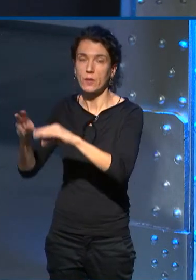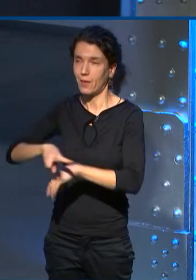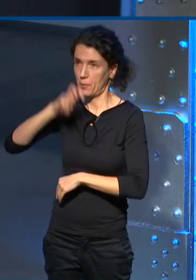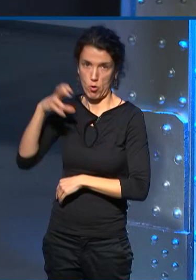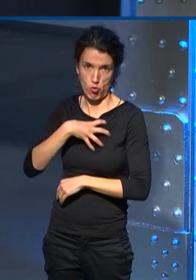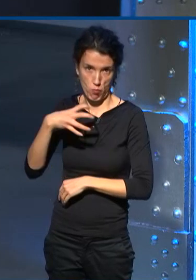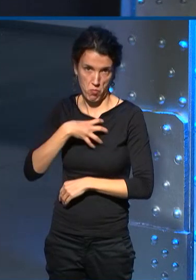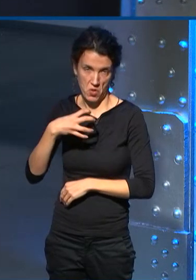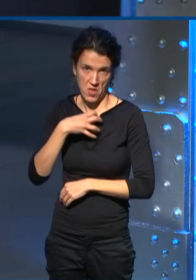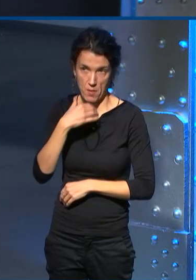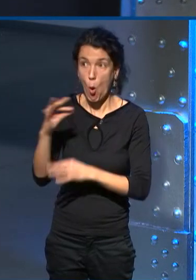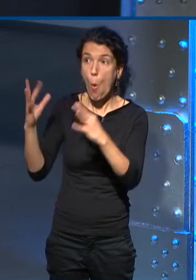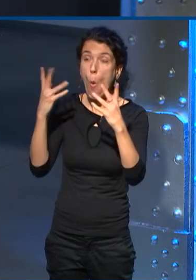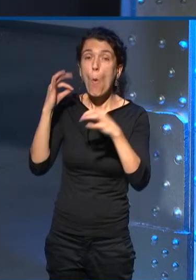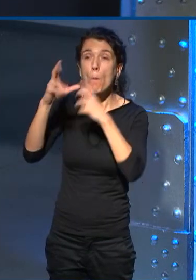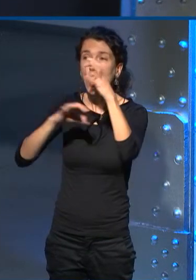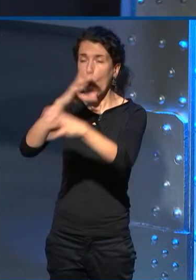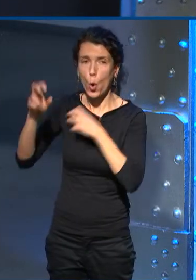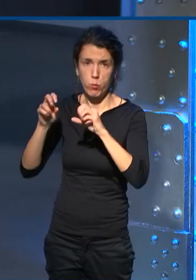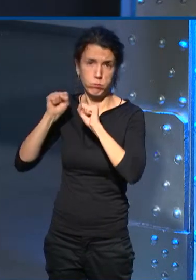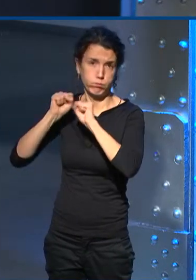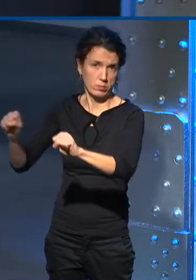respirar y del polvo marciano.